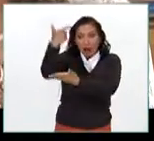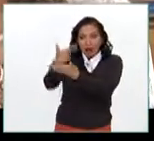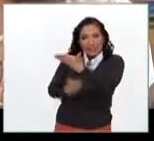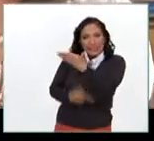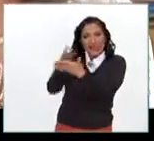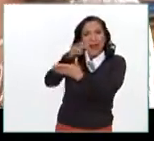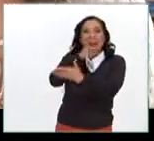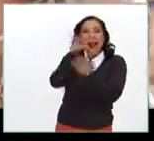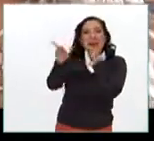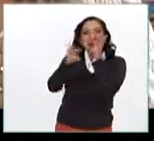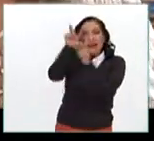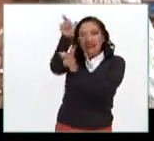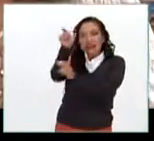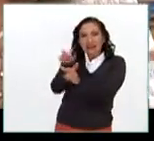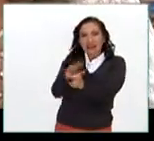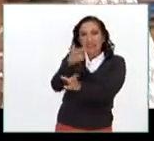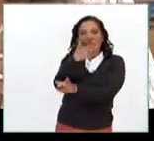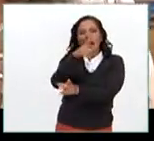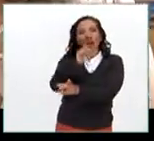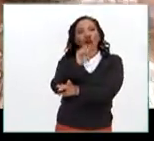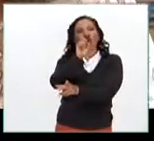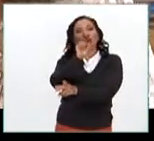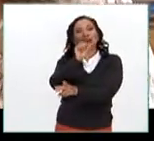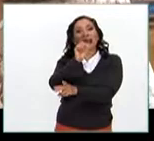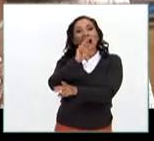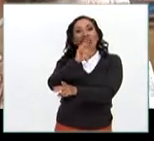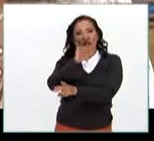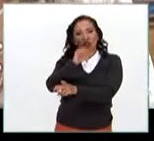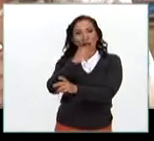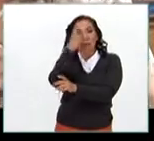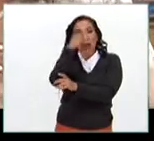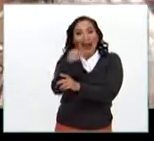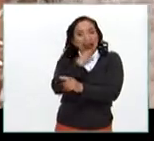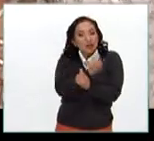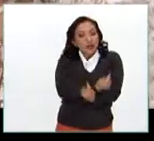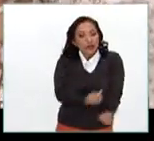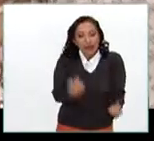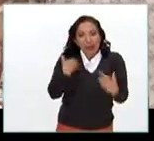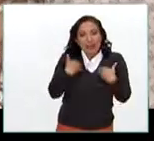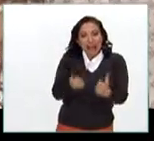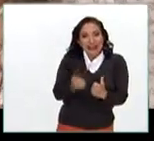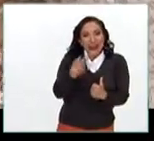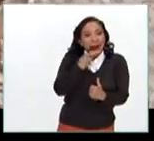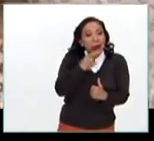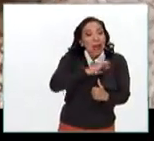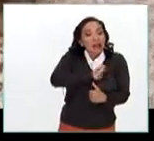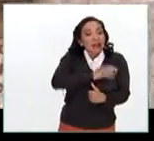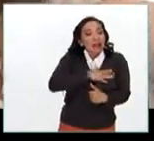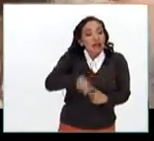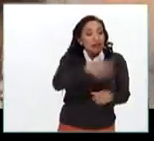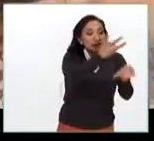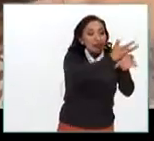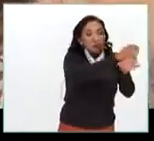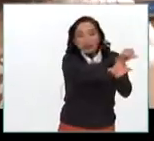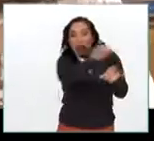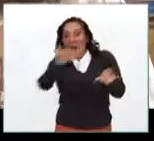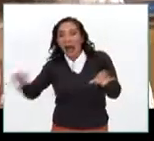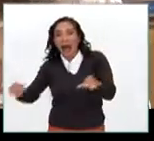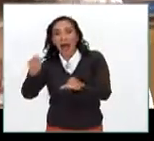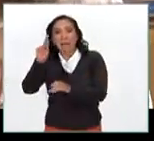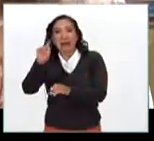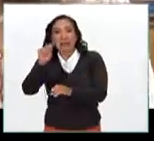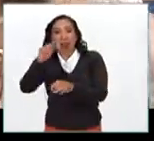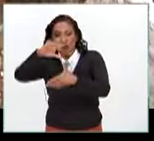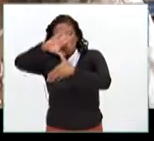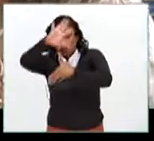glosarios, ¿no? Porque nuestra intención era llegar a los niños de habla hispana desde los Estados Unidos hasta la